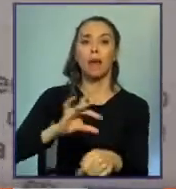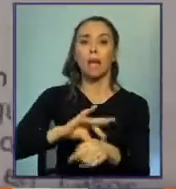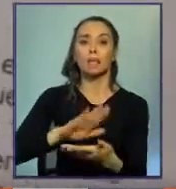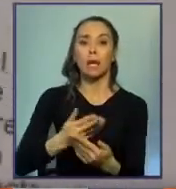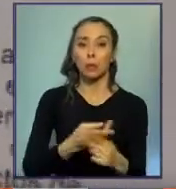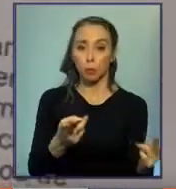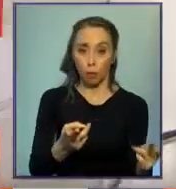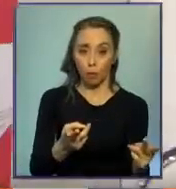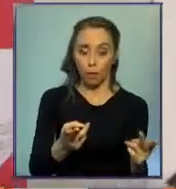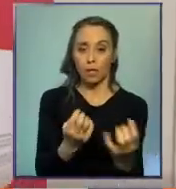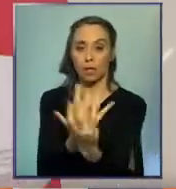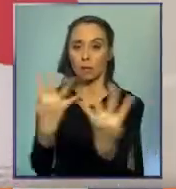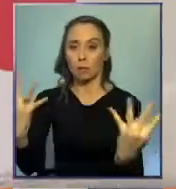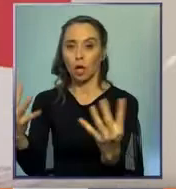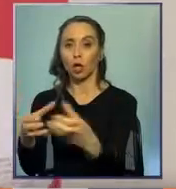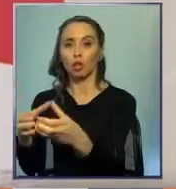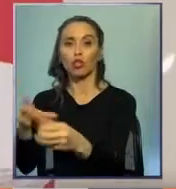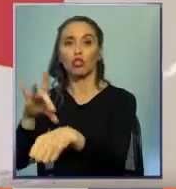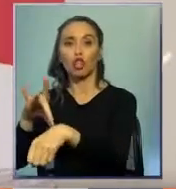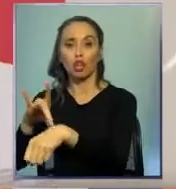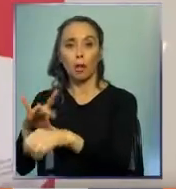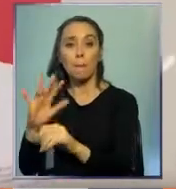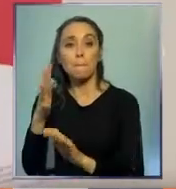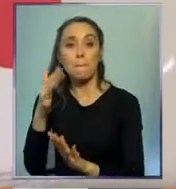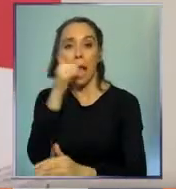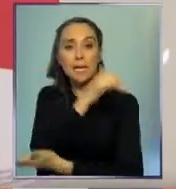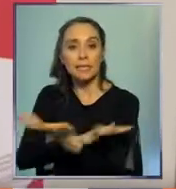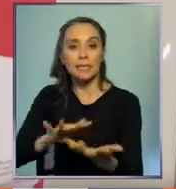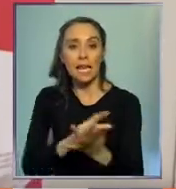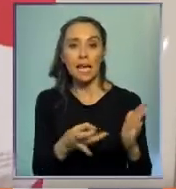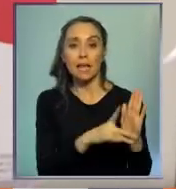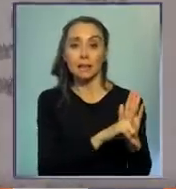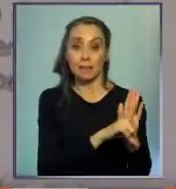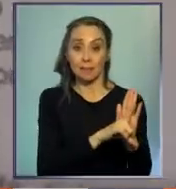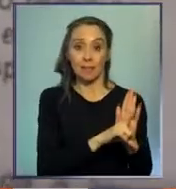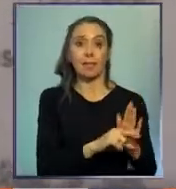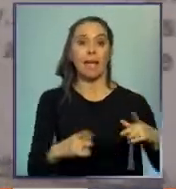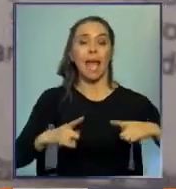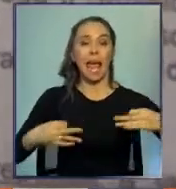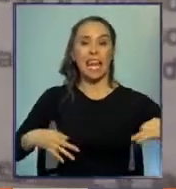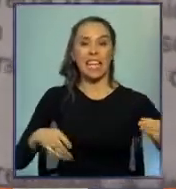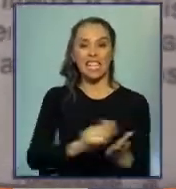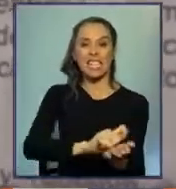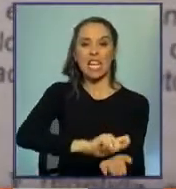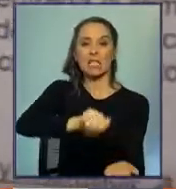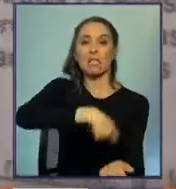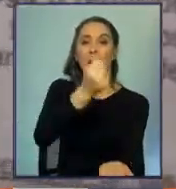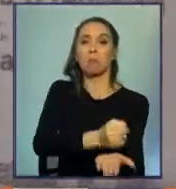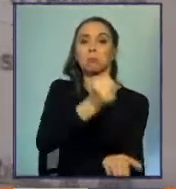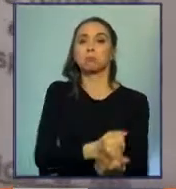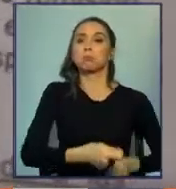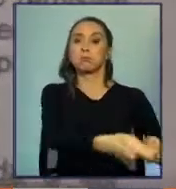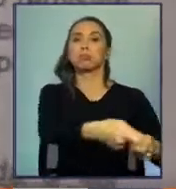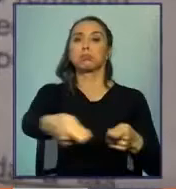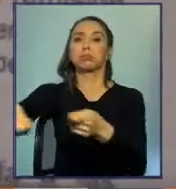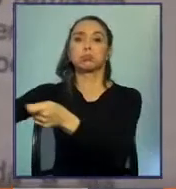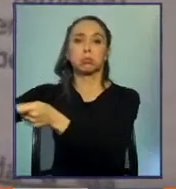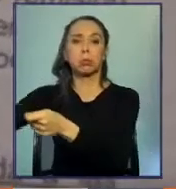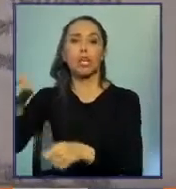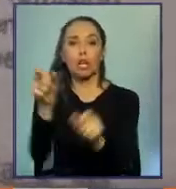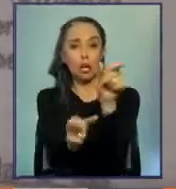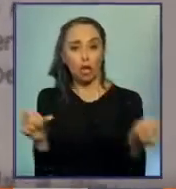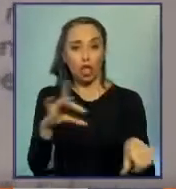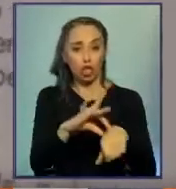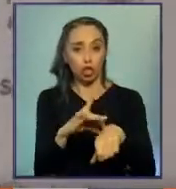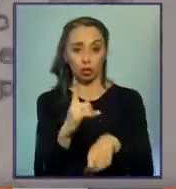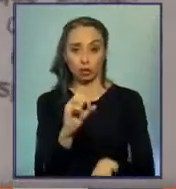un grupo de médicos por posibles irregularidades en la entrega de licencias. Estos son médicos que están